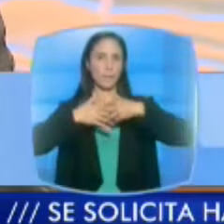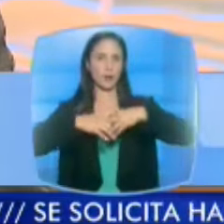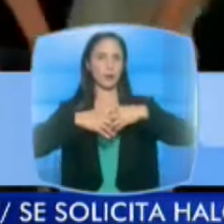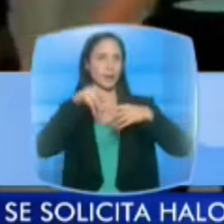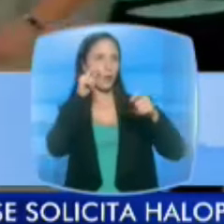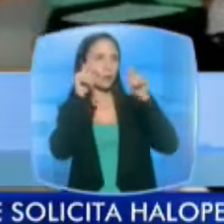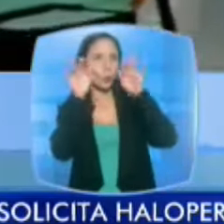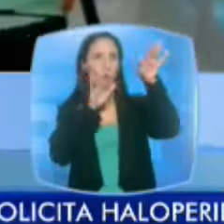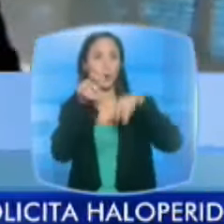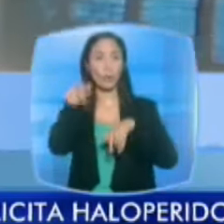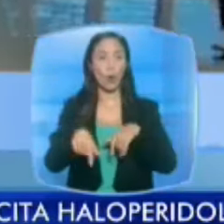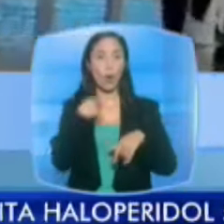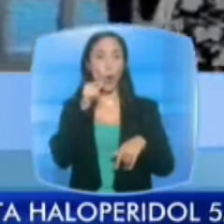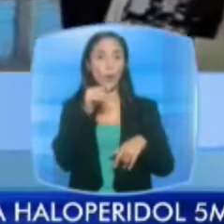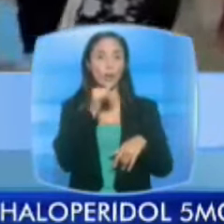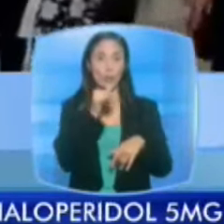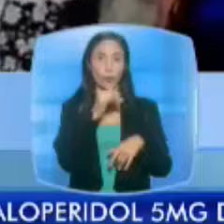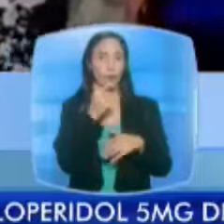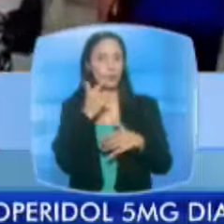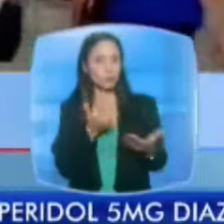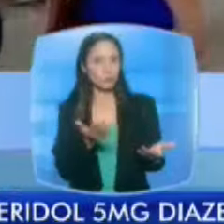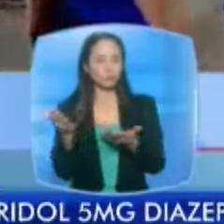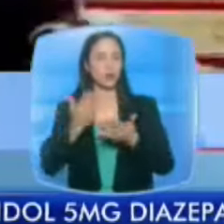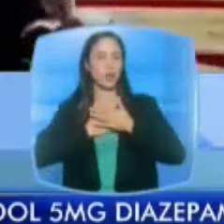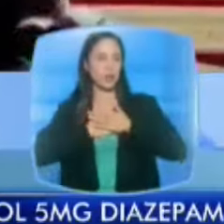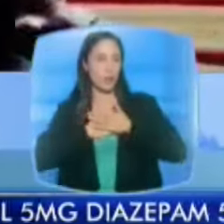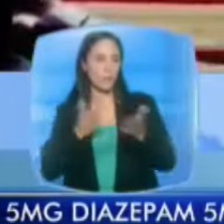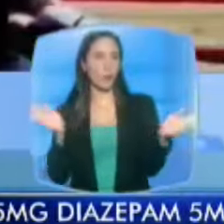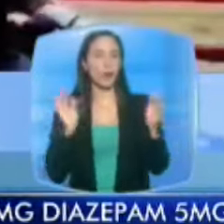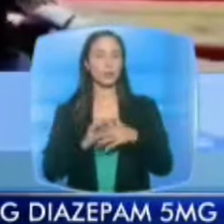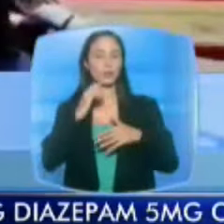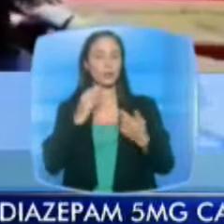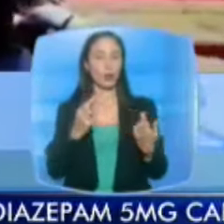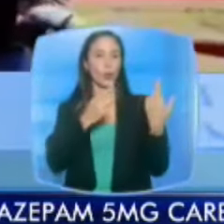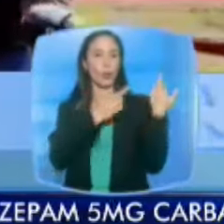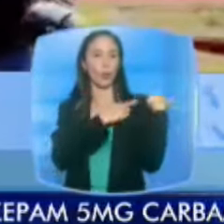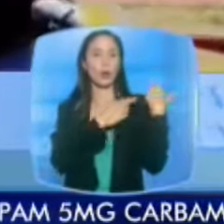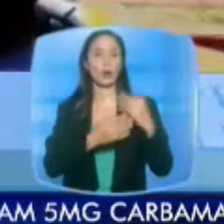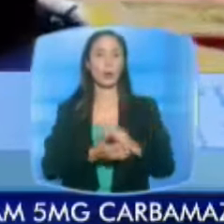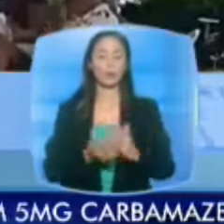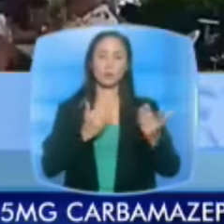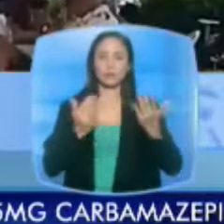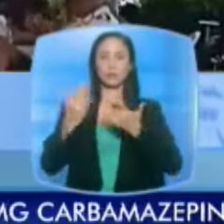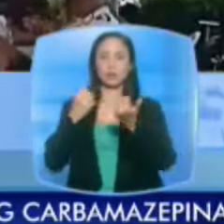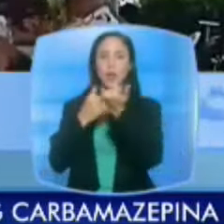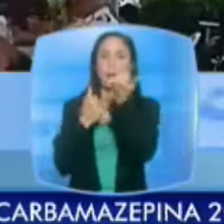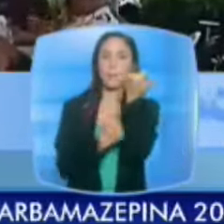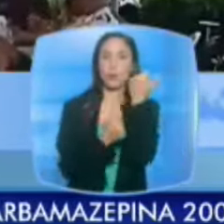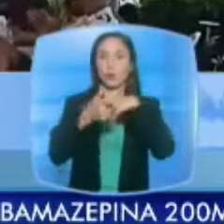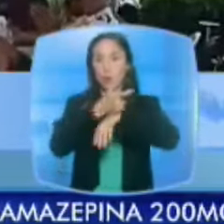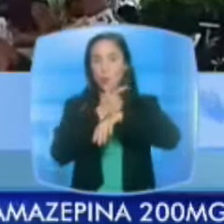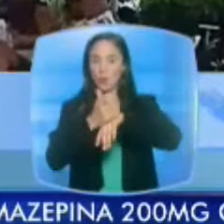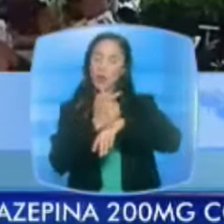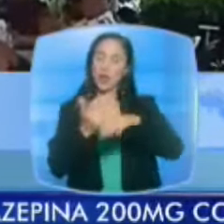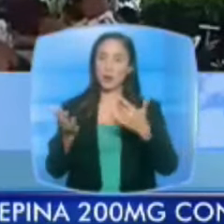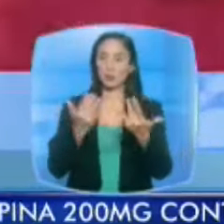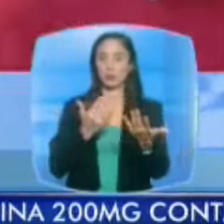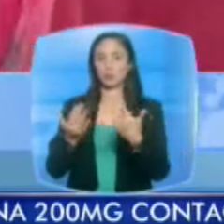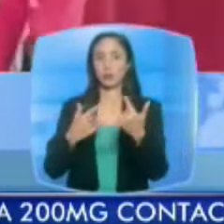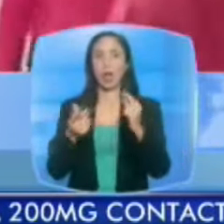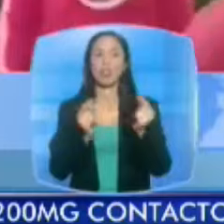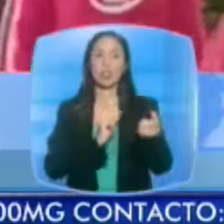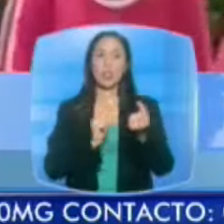Reinaldo Pulido, aseguró que están dispuestos a y comprometidos también a colaborar con las autoridades. Indicó